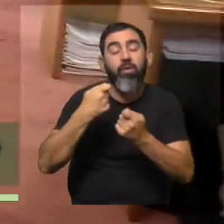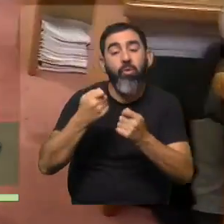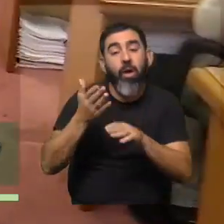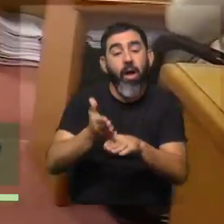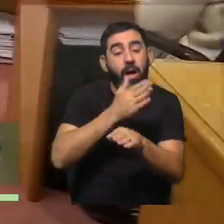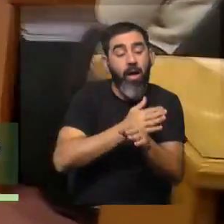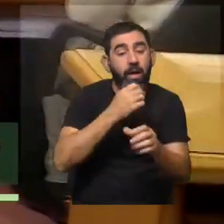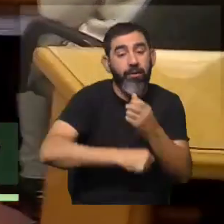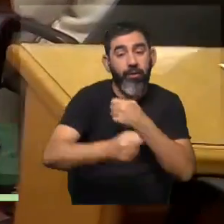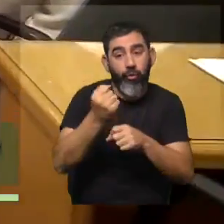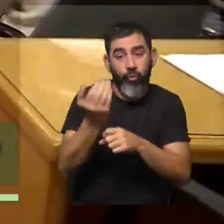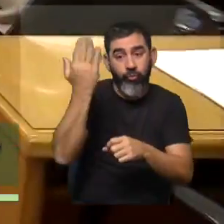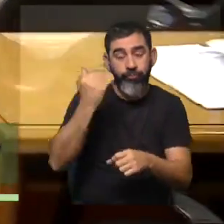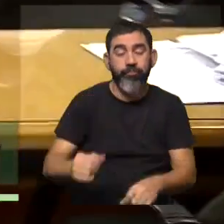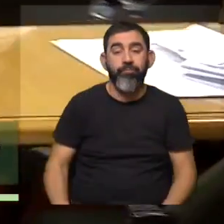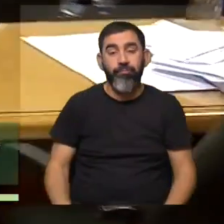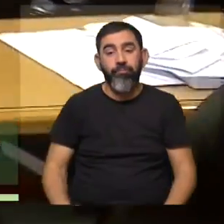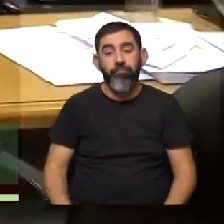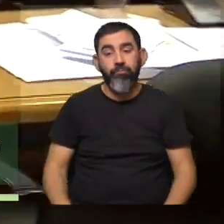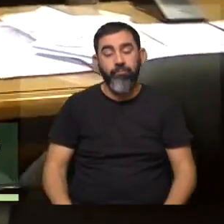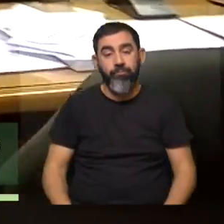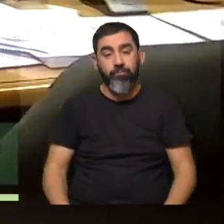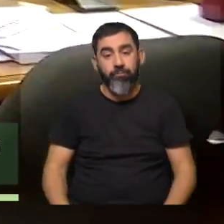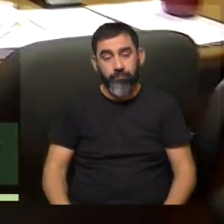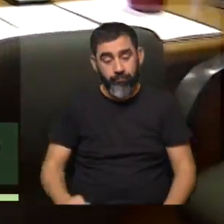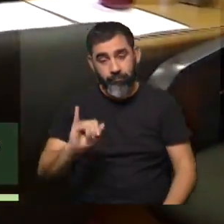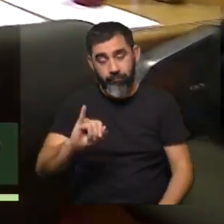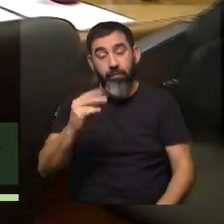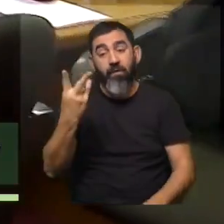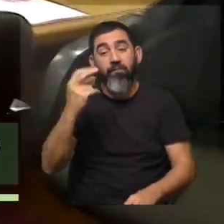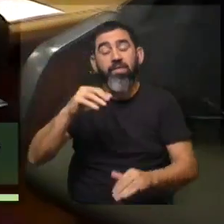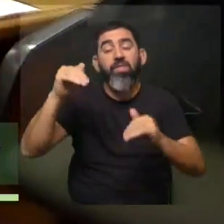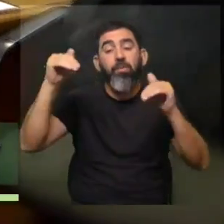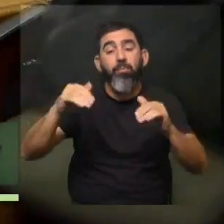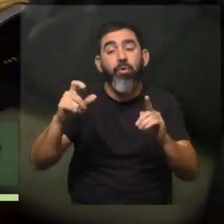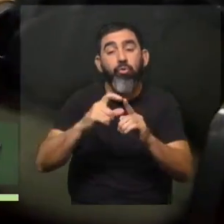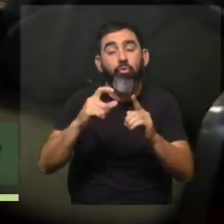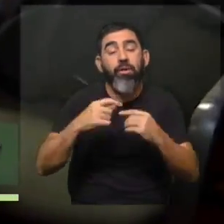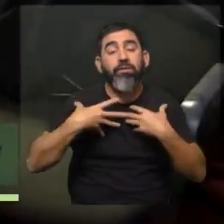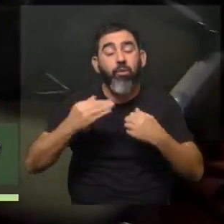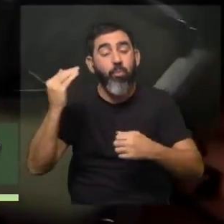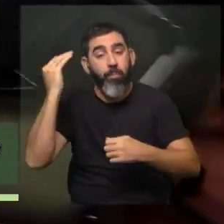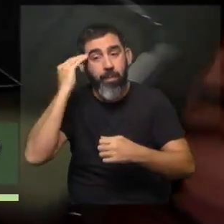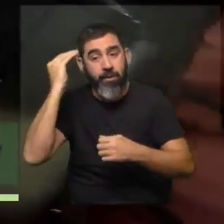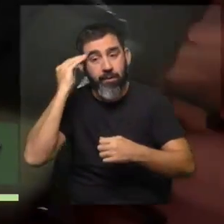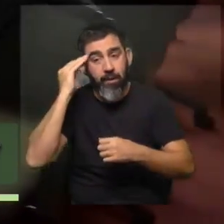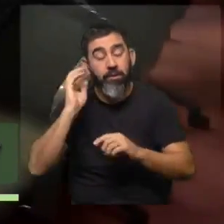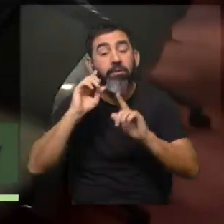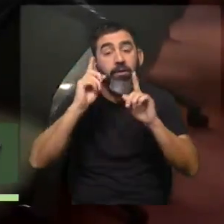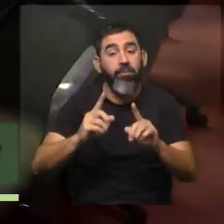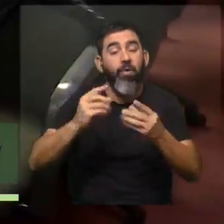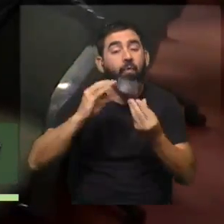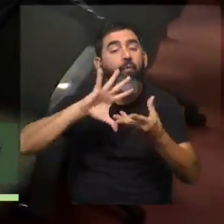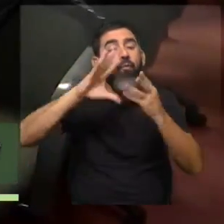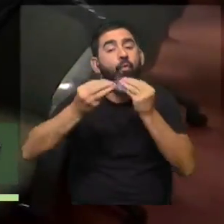año lo que sí se habló es que están los veinte millones de dólares para Salud Mental también se habló de